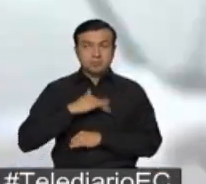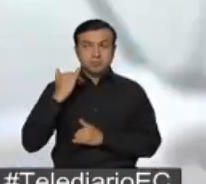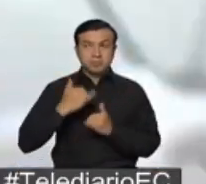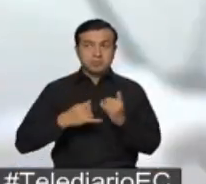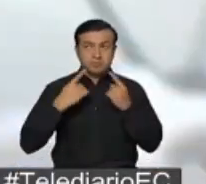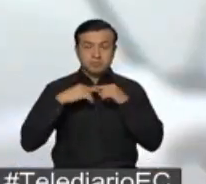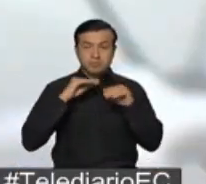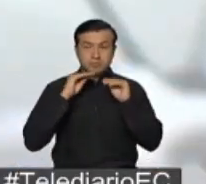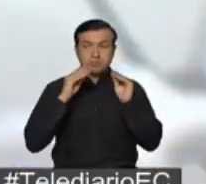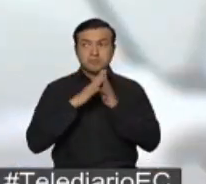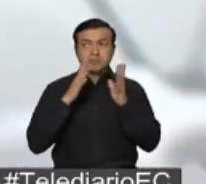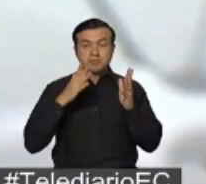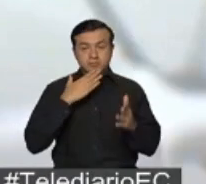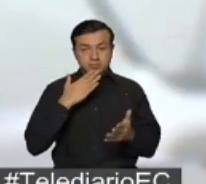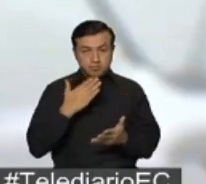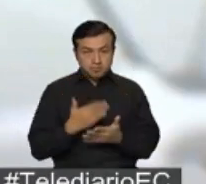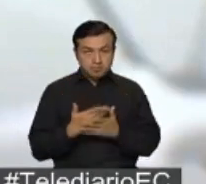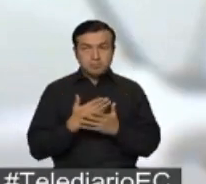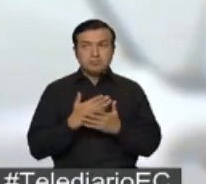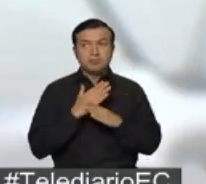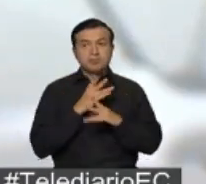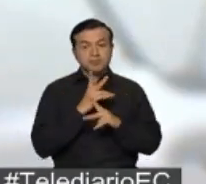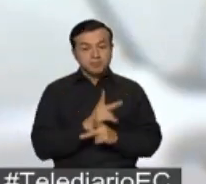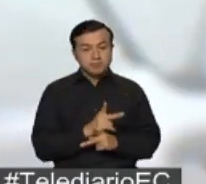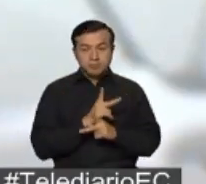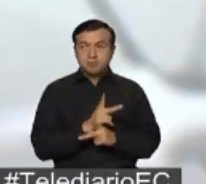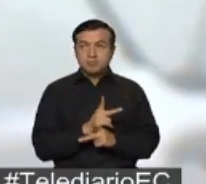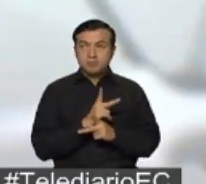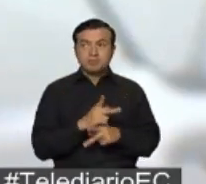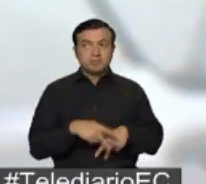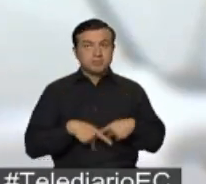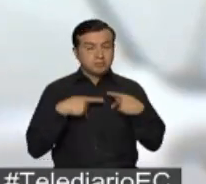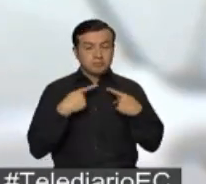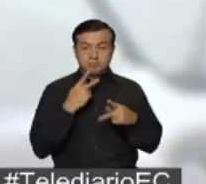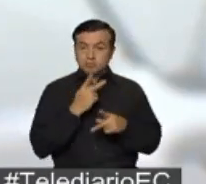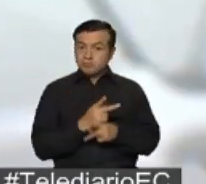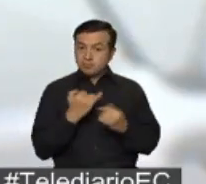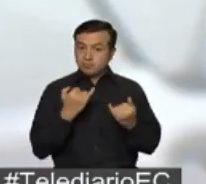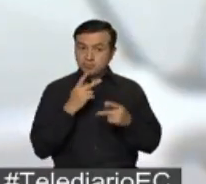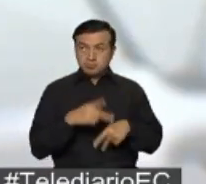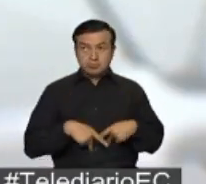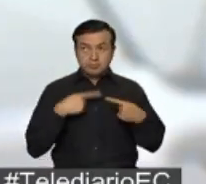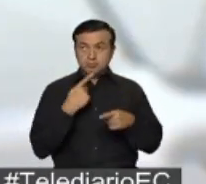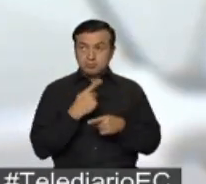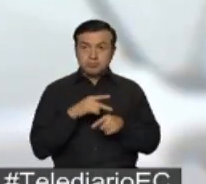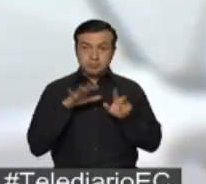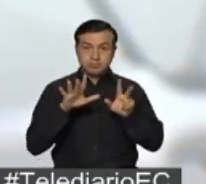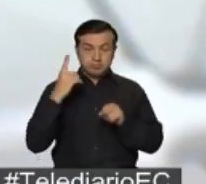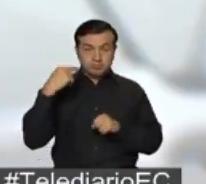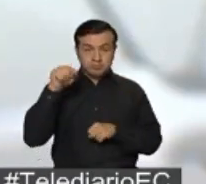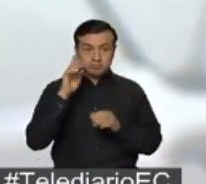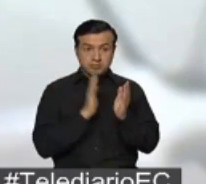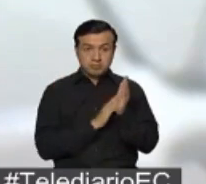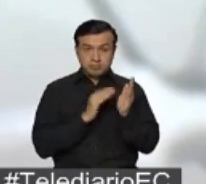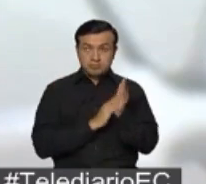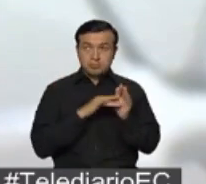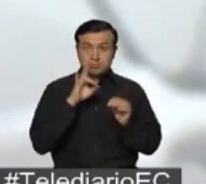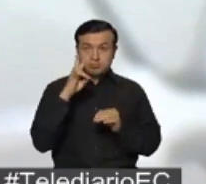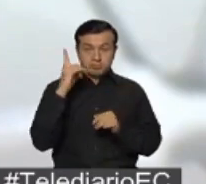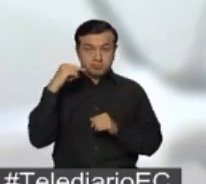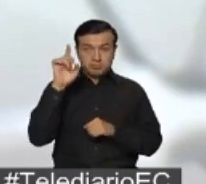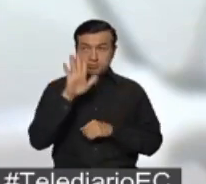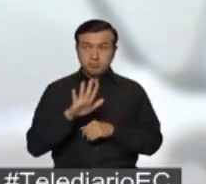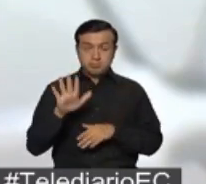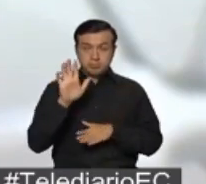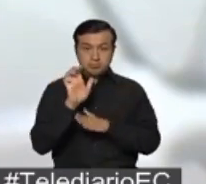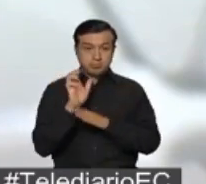mensaje de fabricio y agradeciendo te defendamos y protejamos la vida la vida esos 8 millones de socios y los 17 millones de